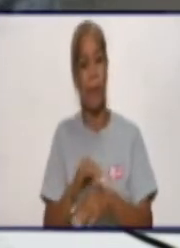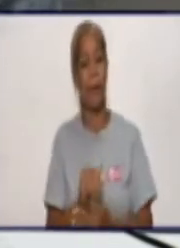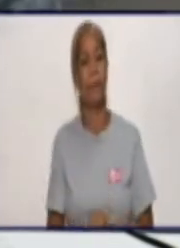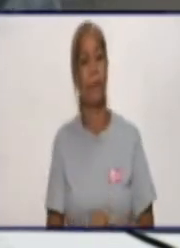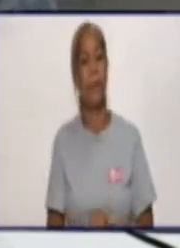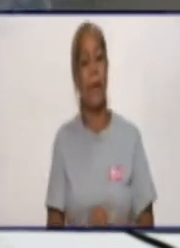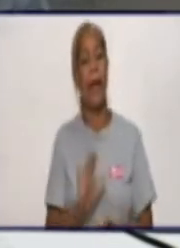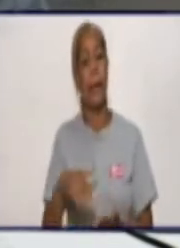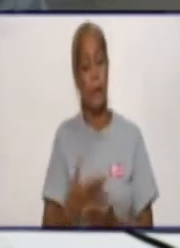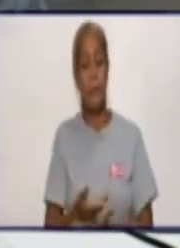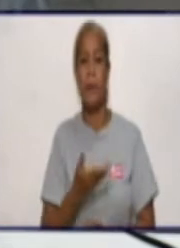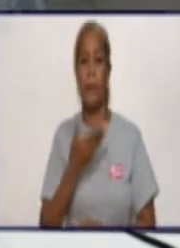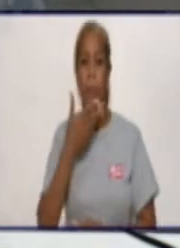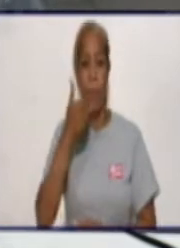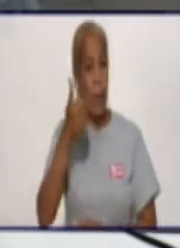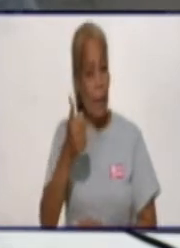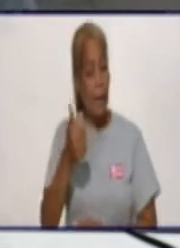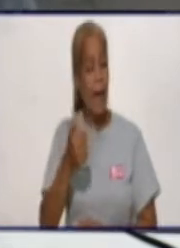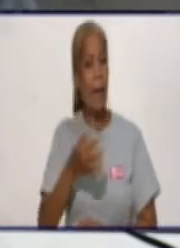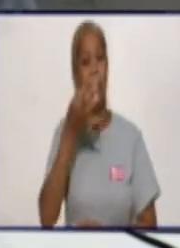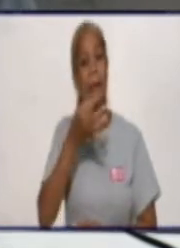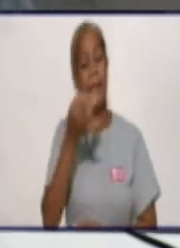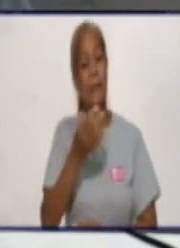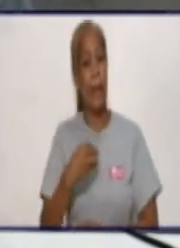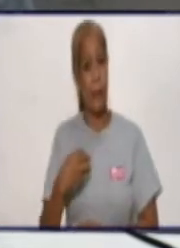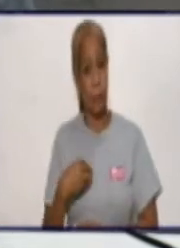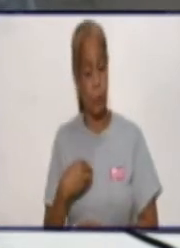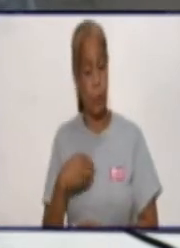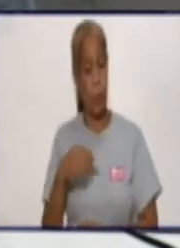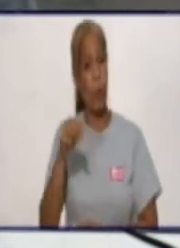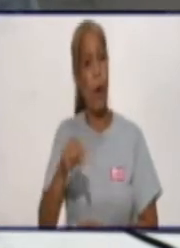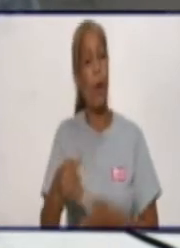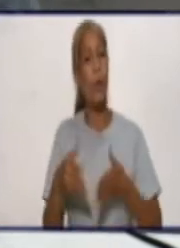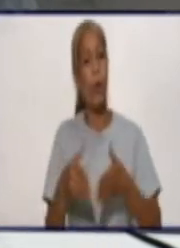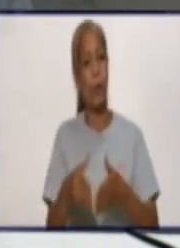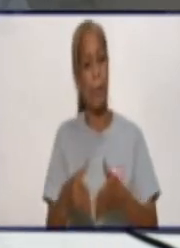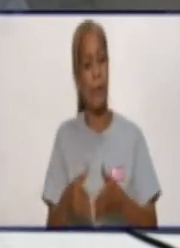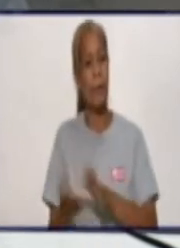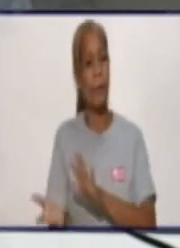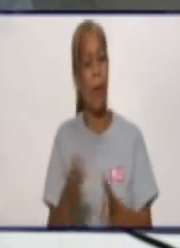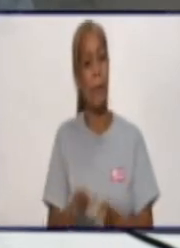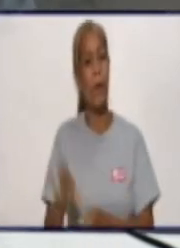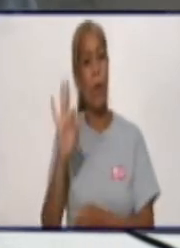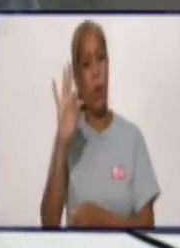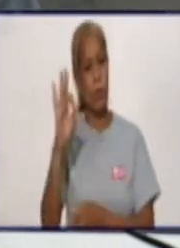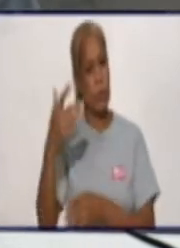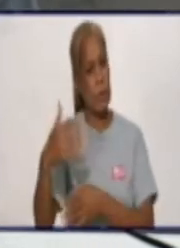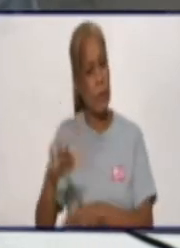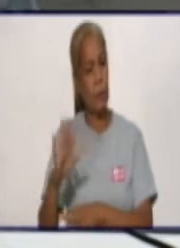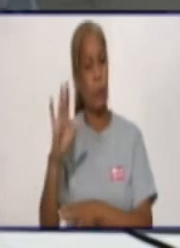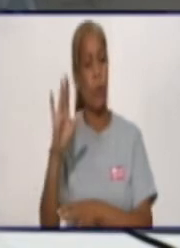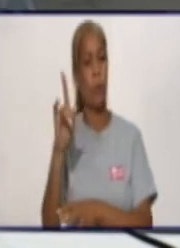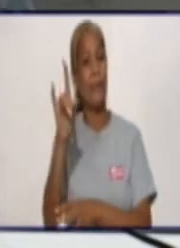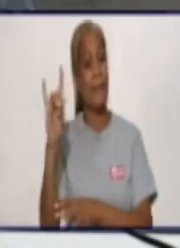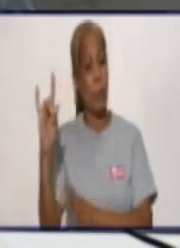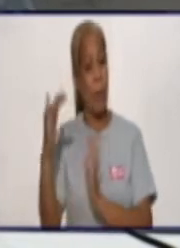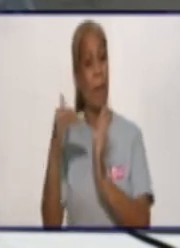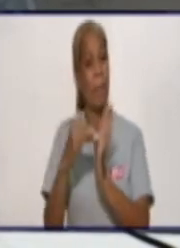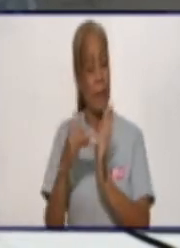la educación de la doctora los granmenses hoy nosotros son 819 migra meses bastante